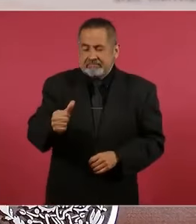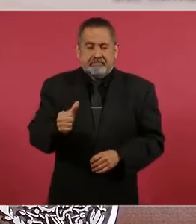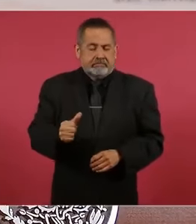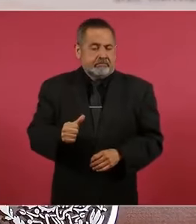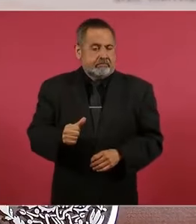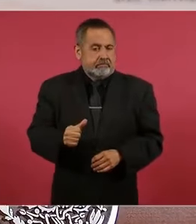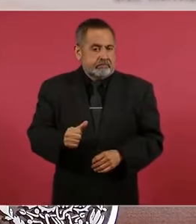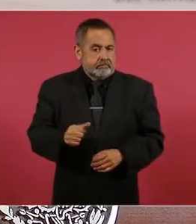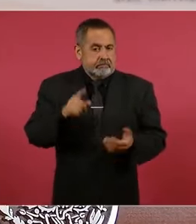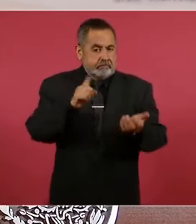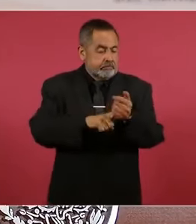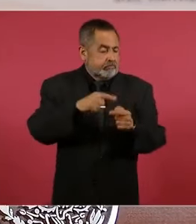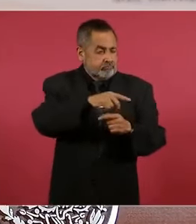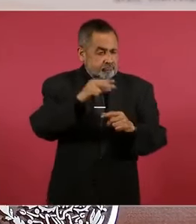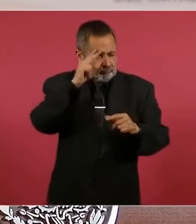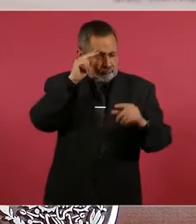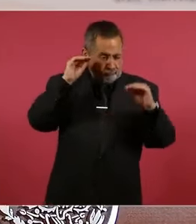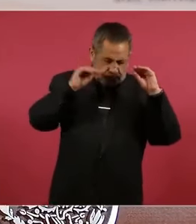también en lo intelectual.